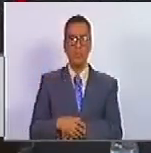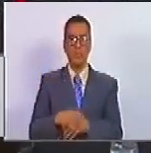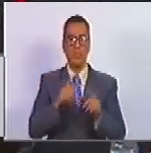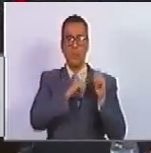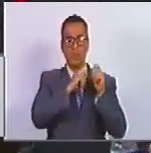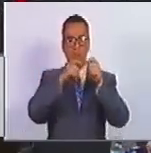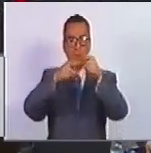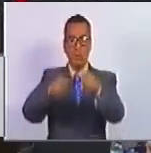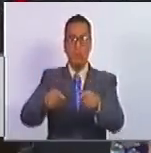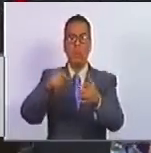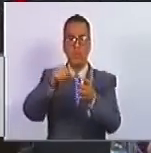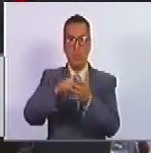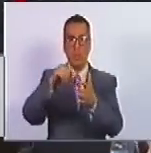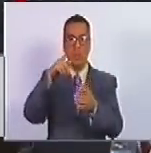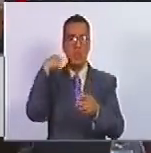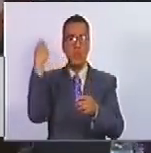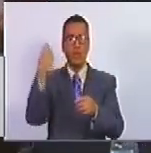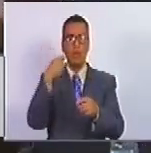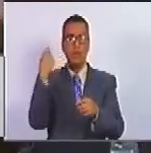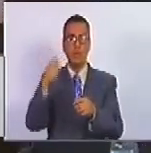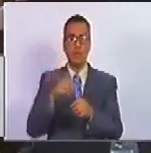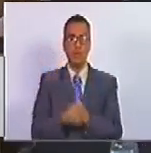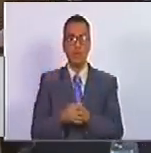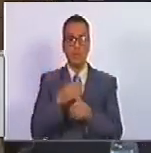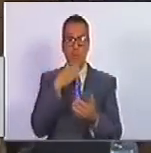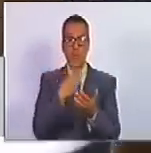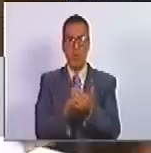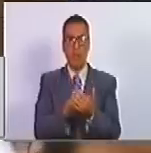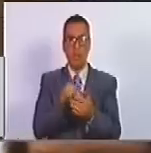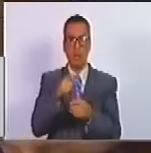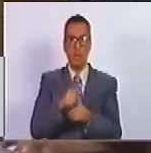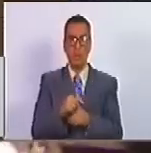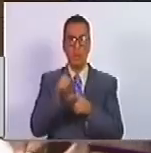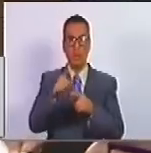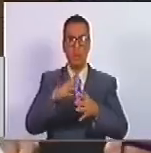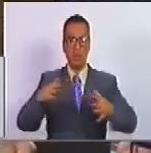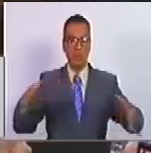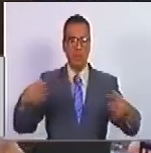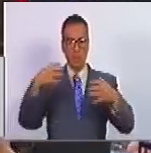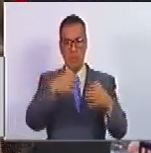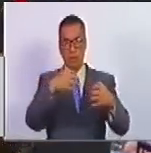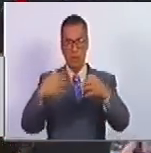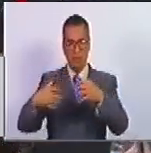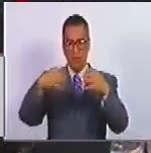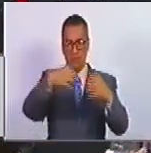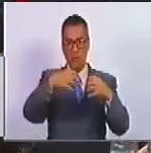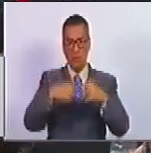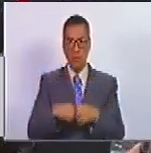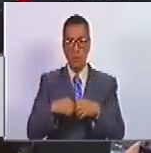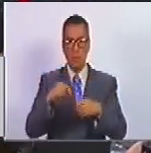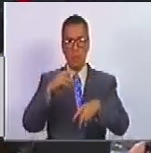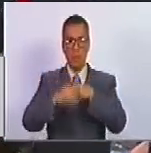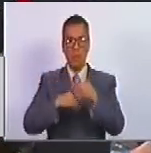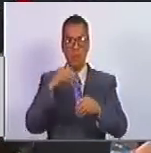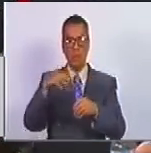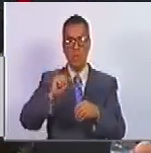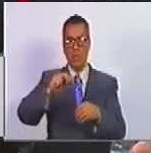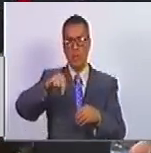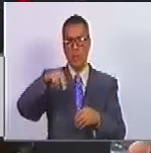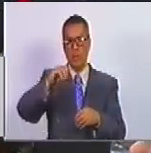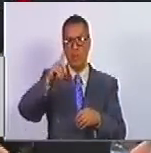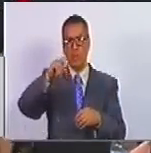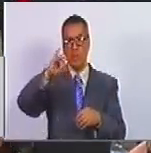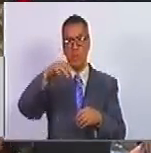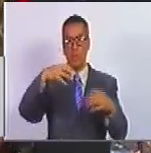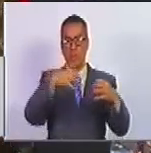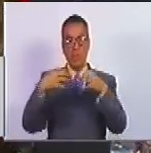designar pues a la provincia de Apure. Gracias a esas grandes batallas, como las queseras del medio, la